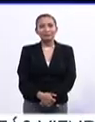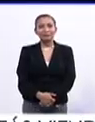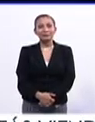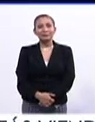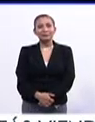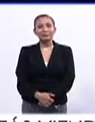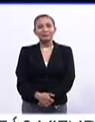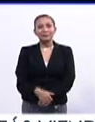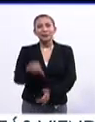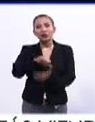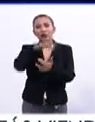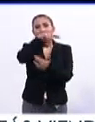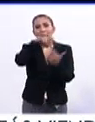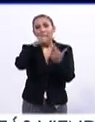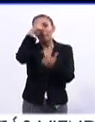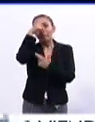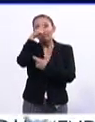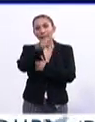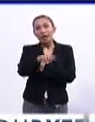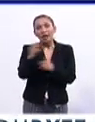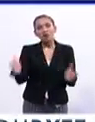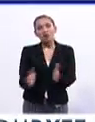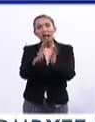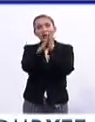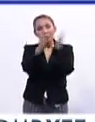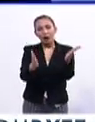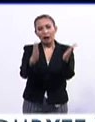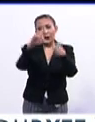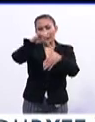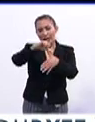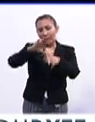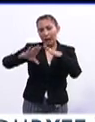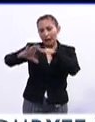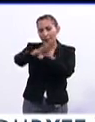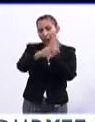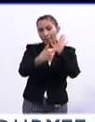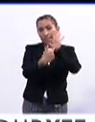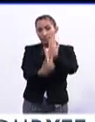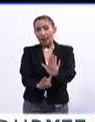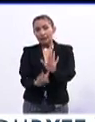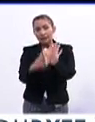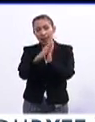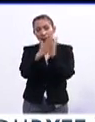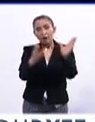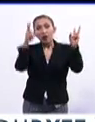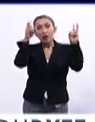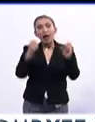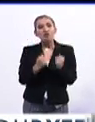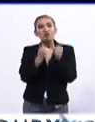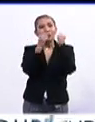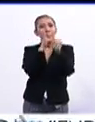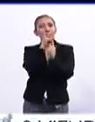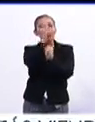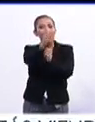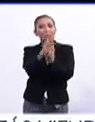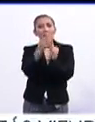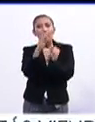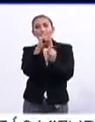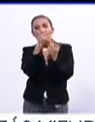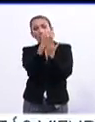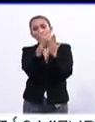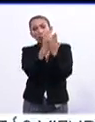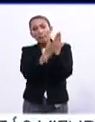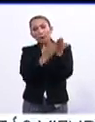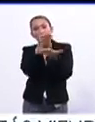el centro regional para el fomento del libro en américa latina y caribe presentó el ejemplar la fuerza de las palabras protocolo para